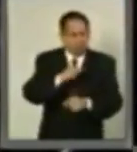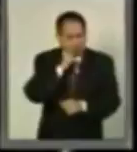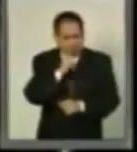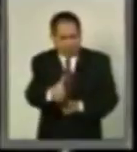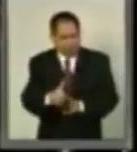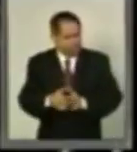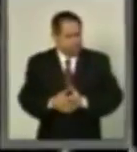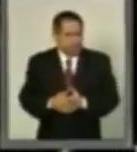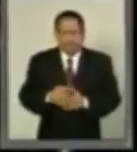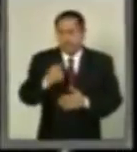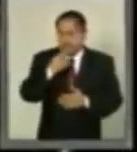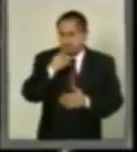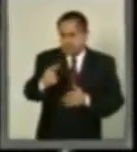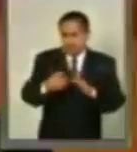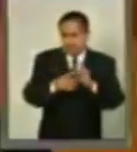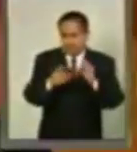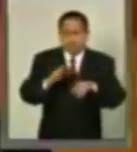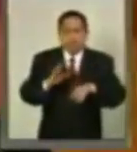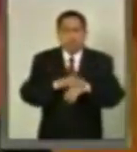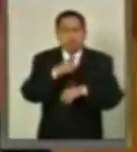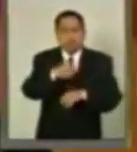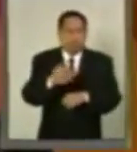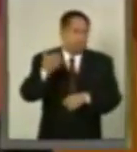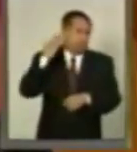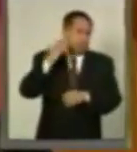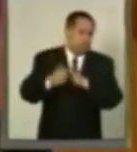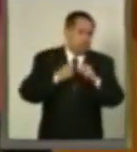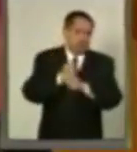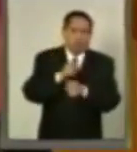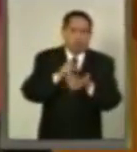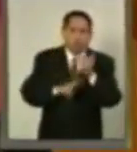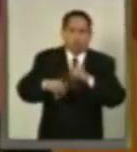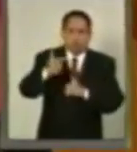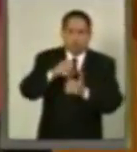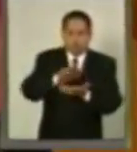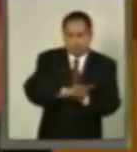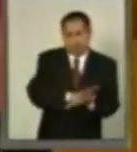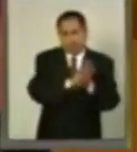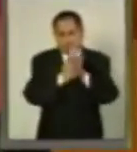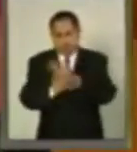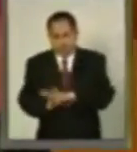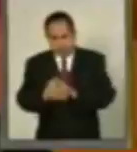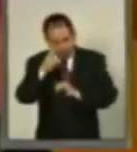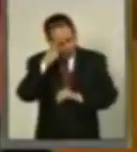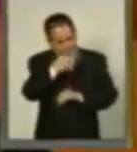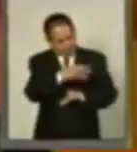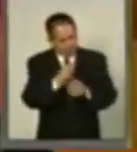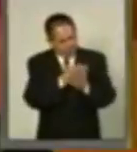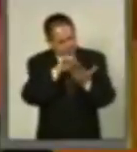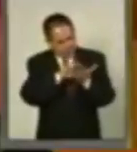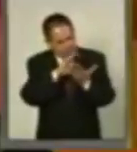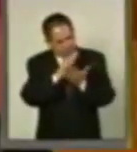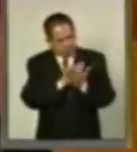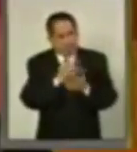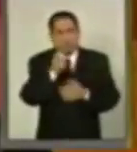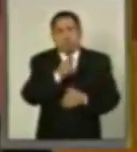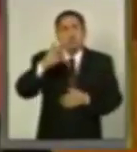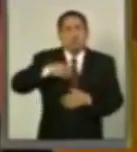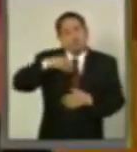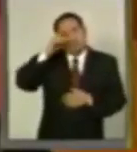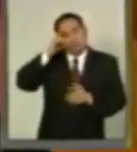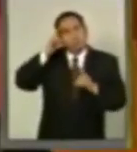porque con la reforma del 2013 a su cartera, algunos albergaron